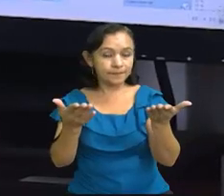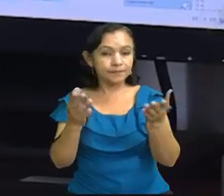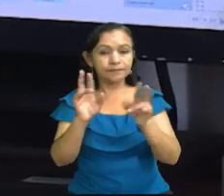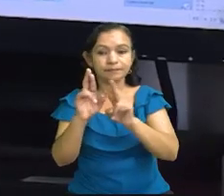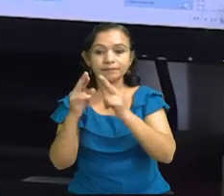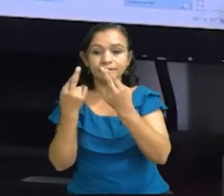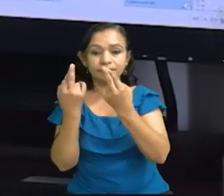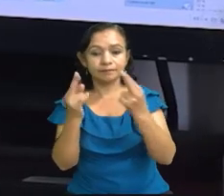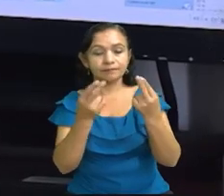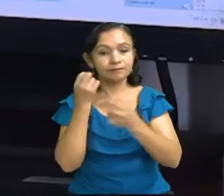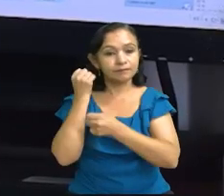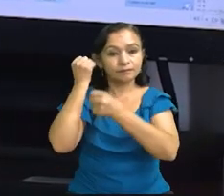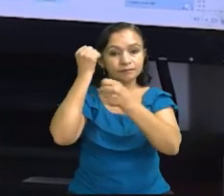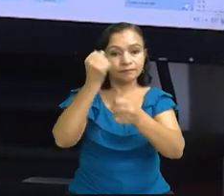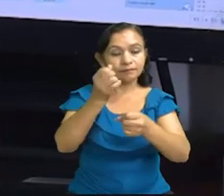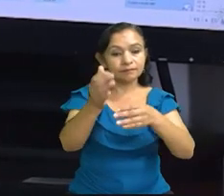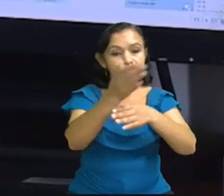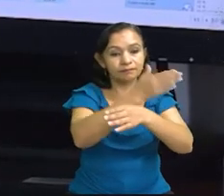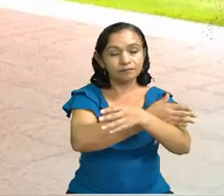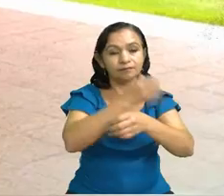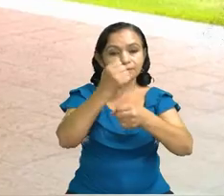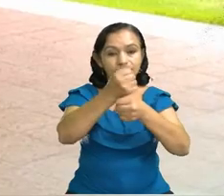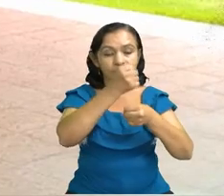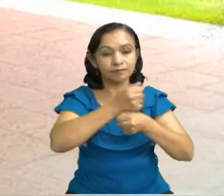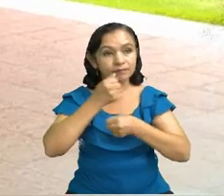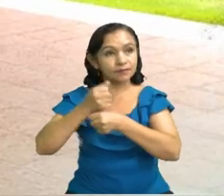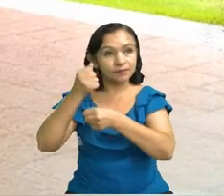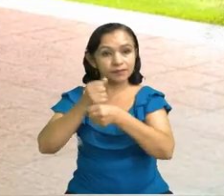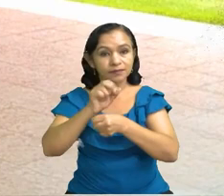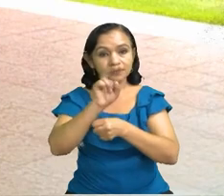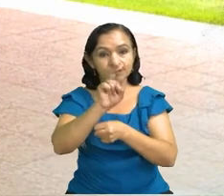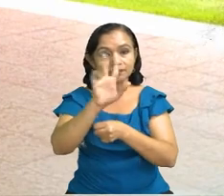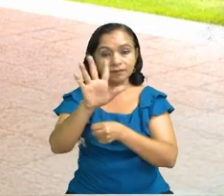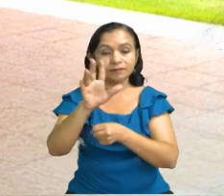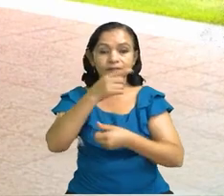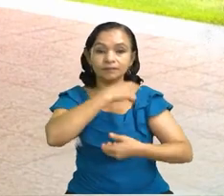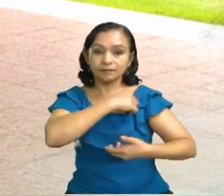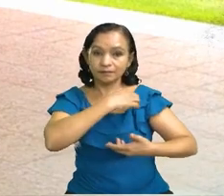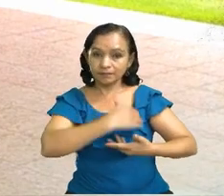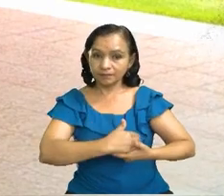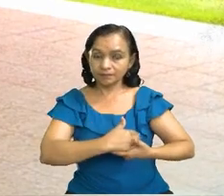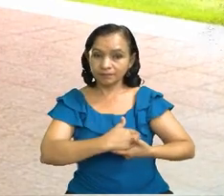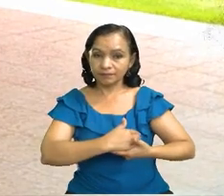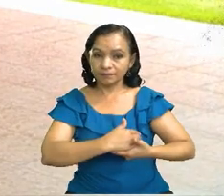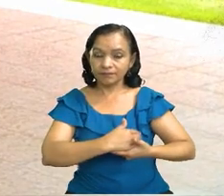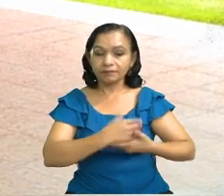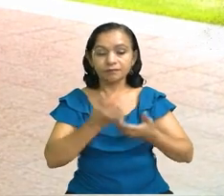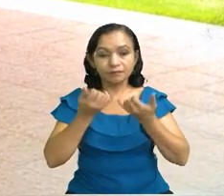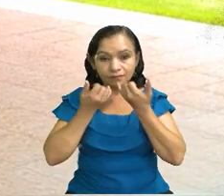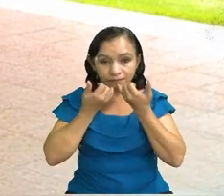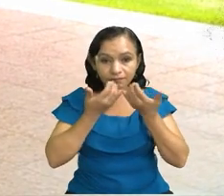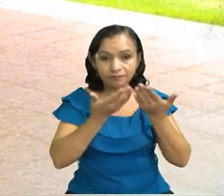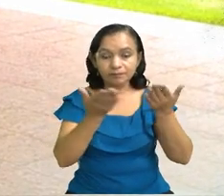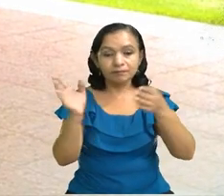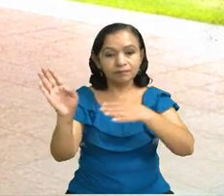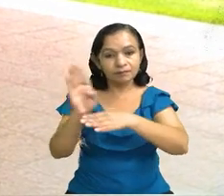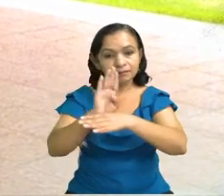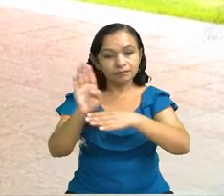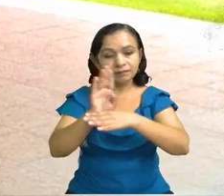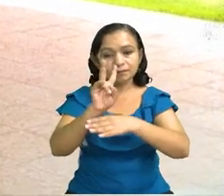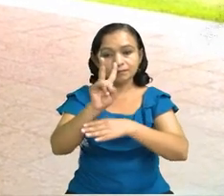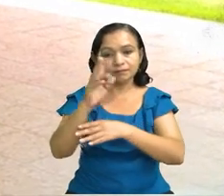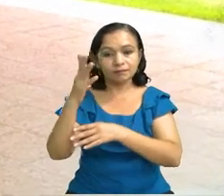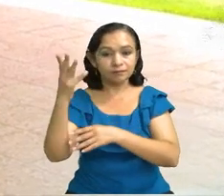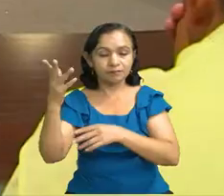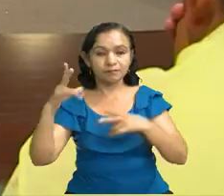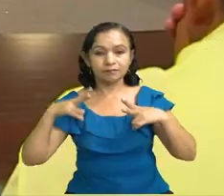encuentros con fundadores y exfuncionarios de esta institución el 25 de marzo, proveedores de información de este banco el 29